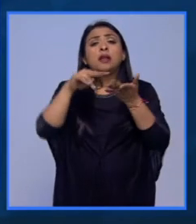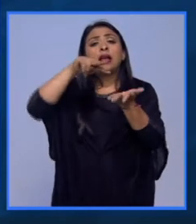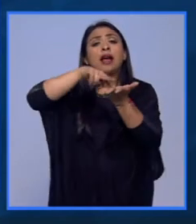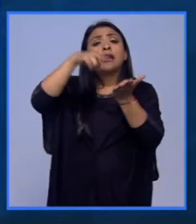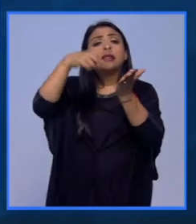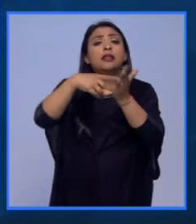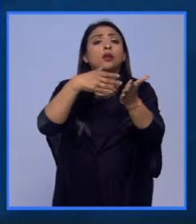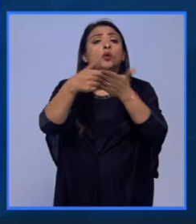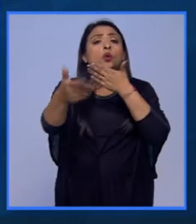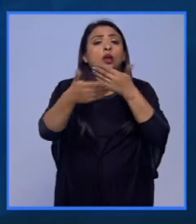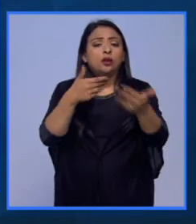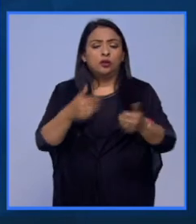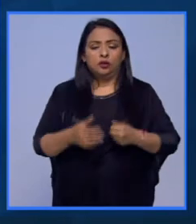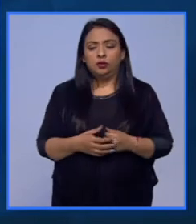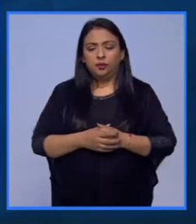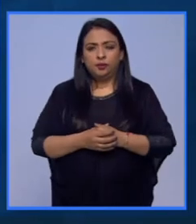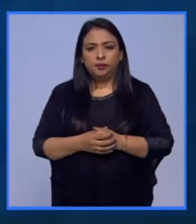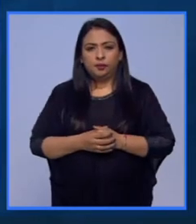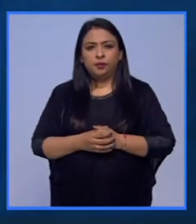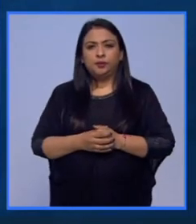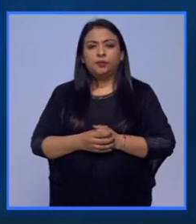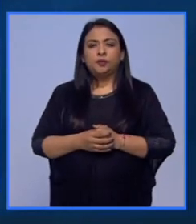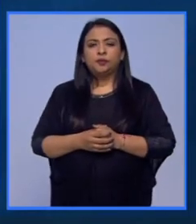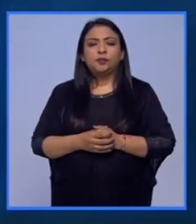arquitectura contemporánea.